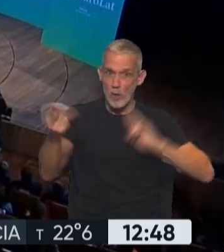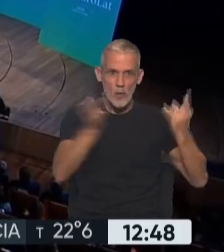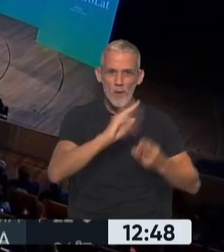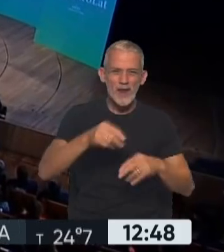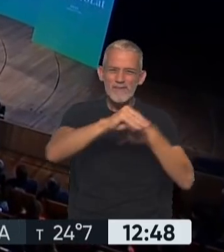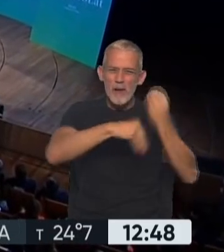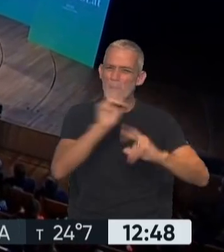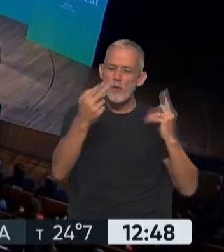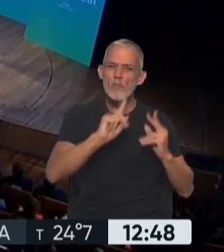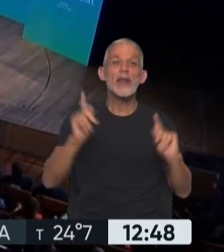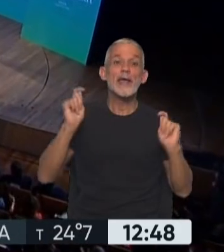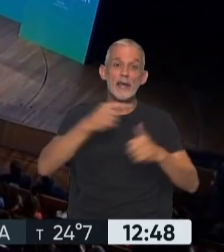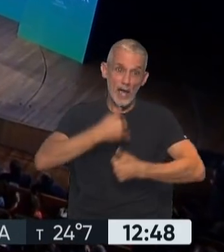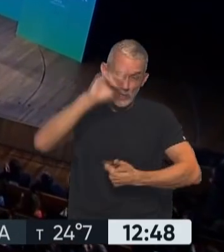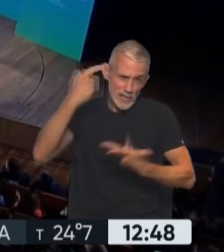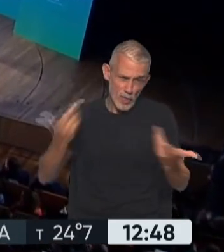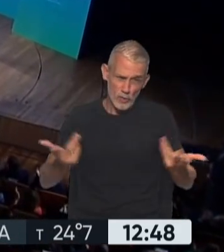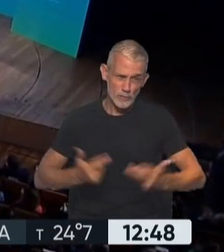seres queridos?